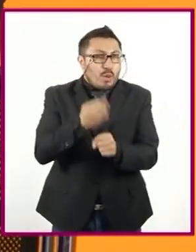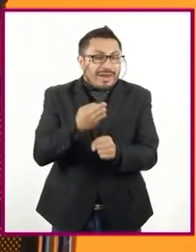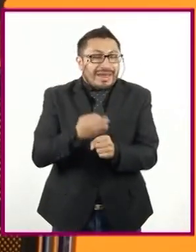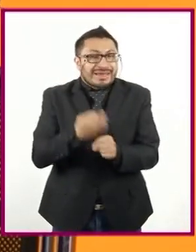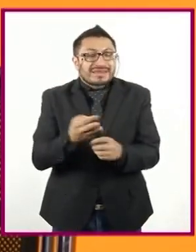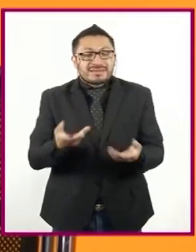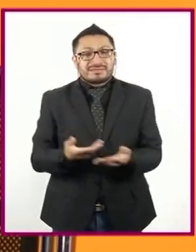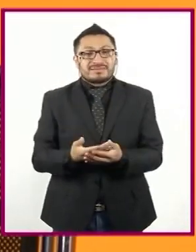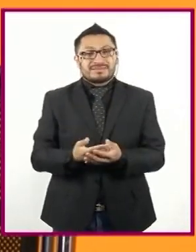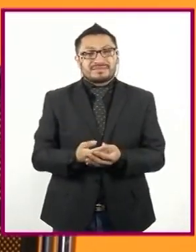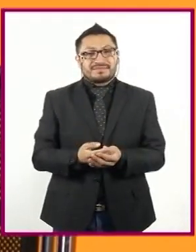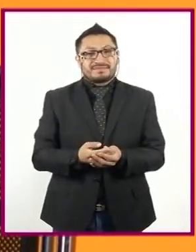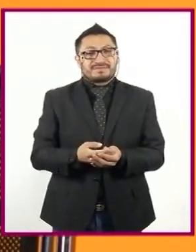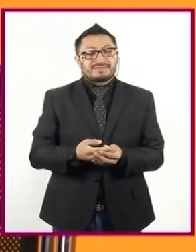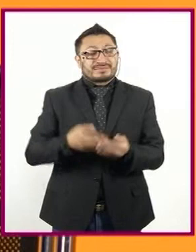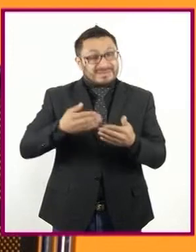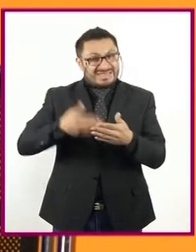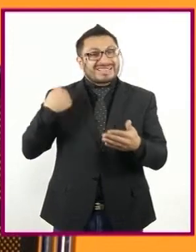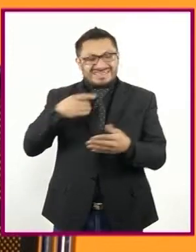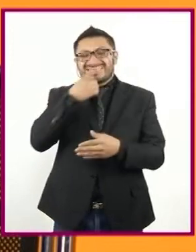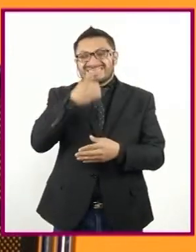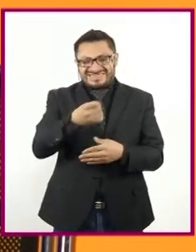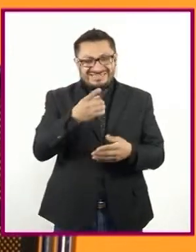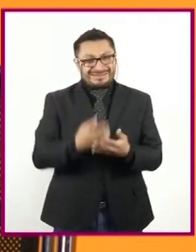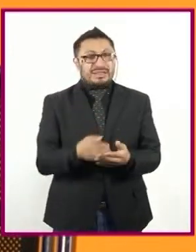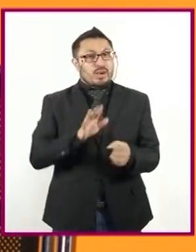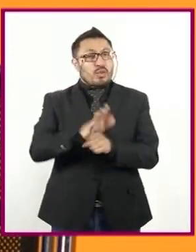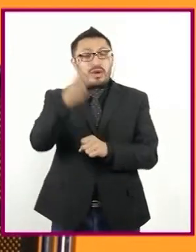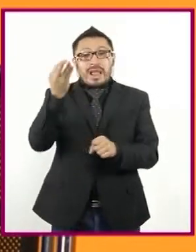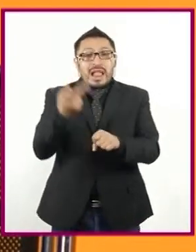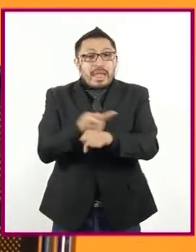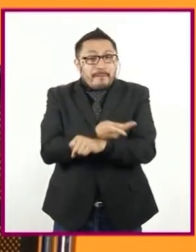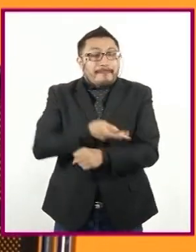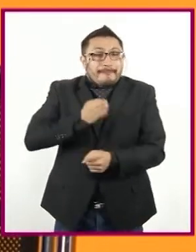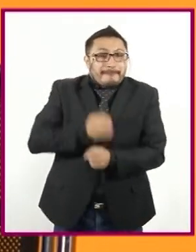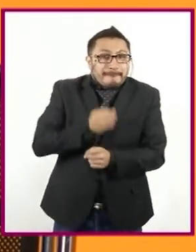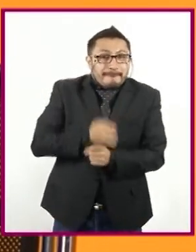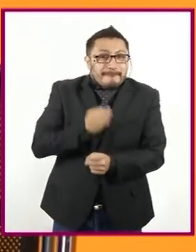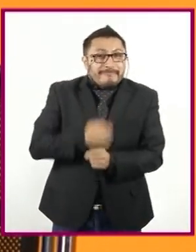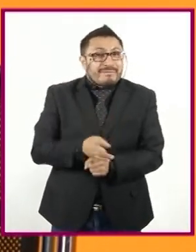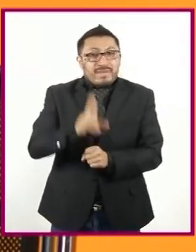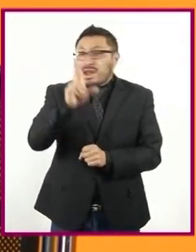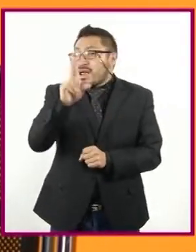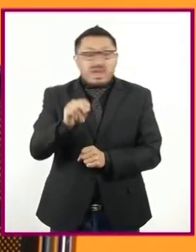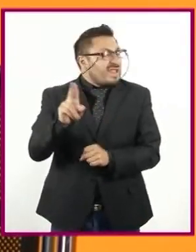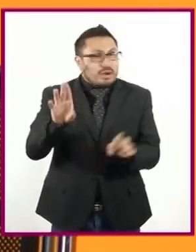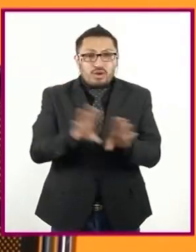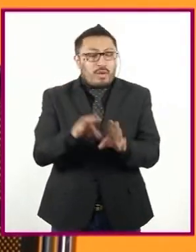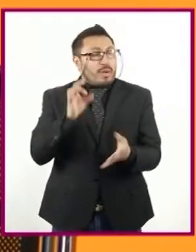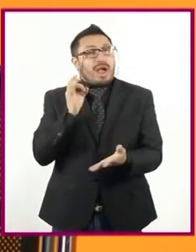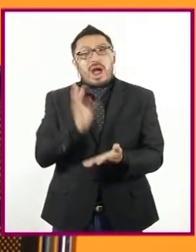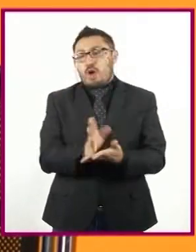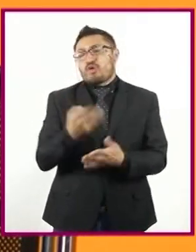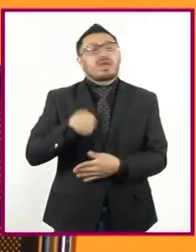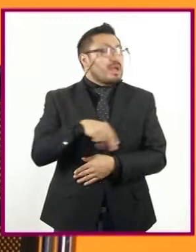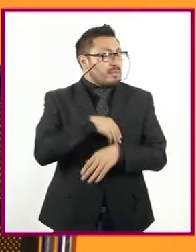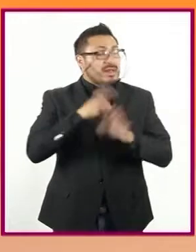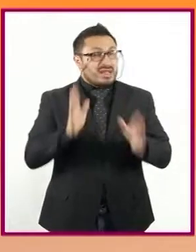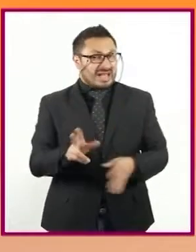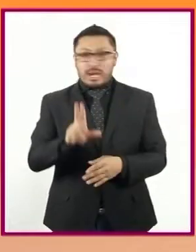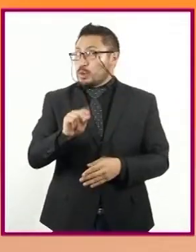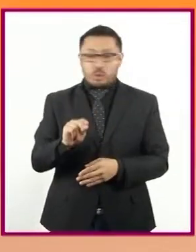Como comentamos anteriormente, lo que está sucediendo en este momento no ha sido evento exclusivo de nuestra